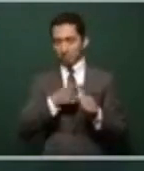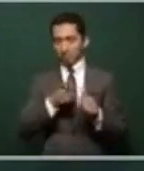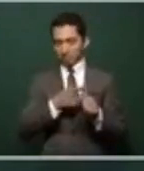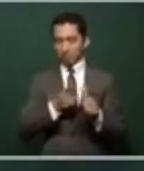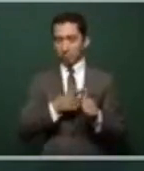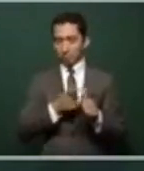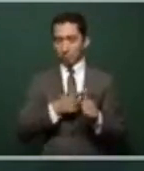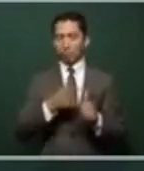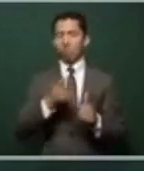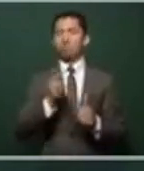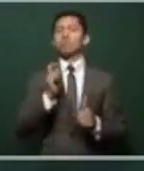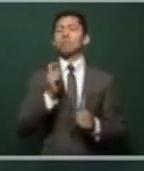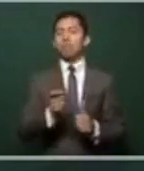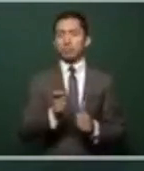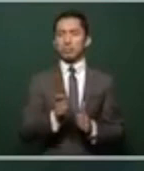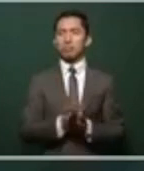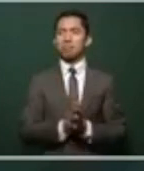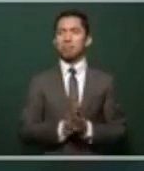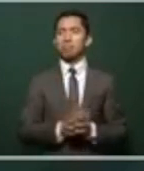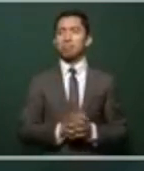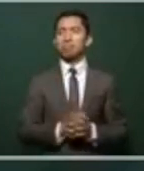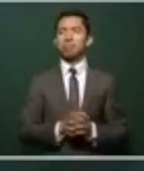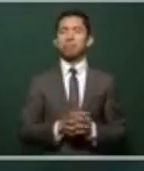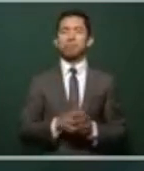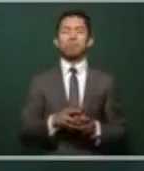es que todos